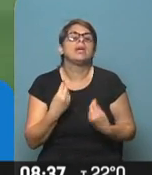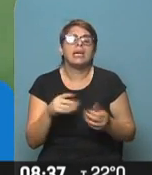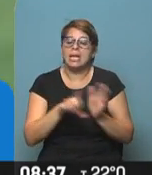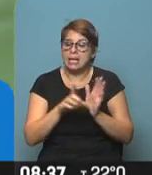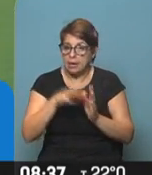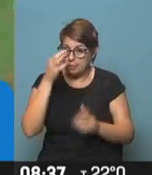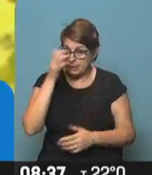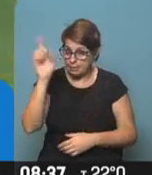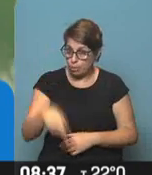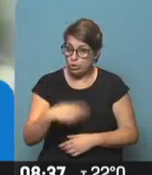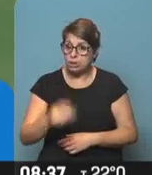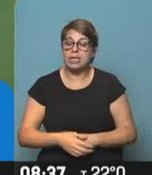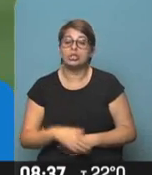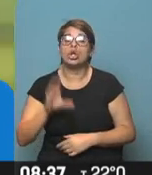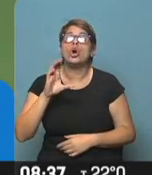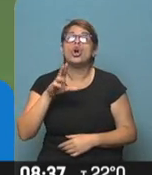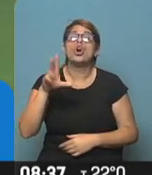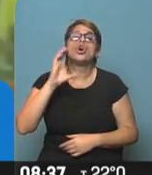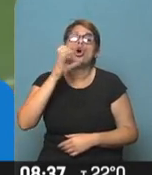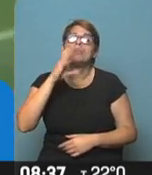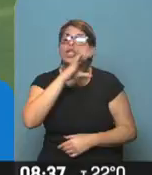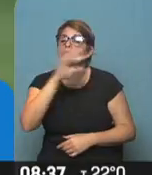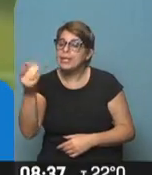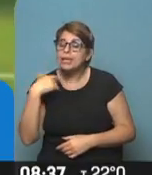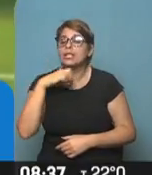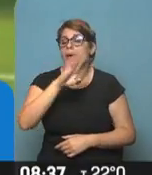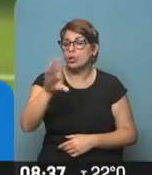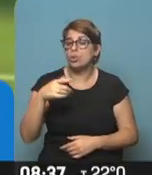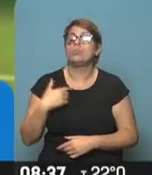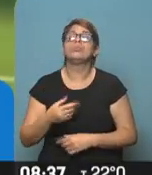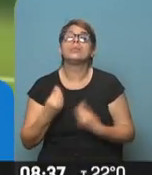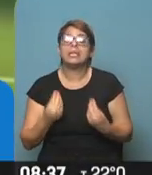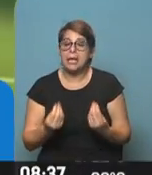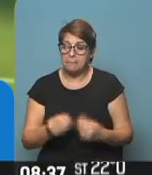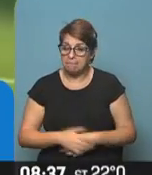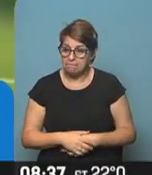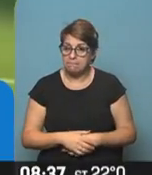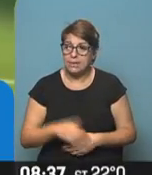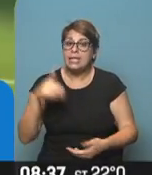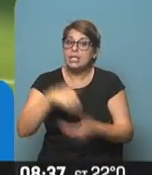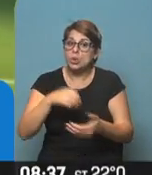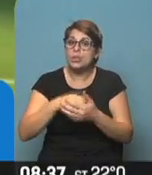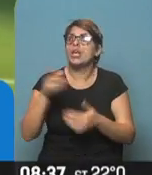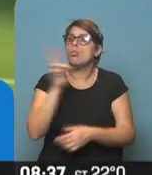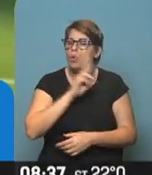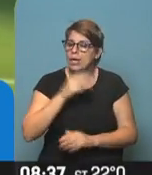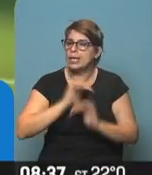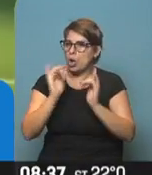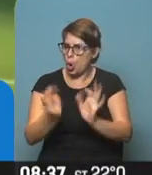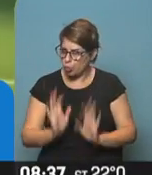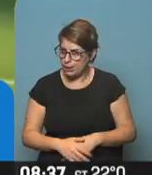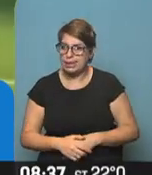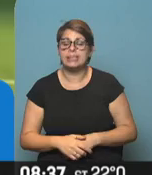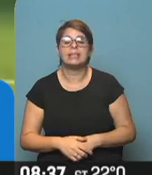20 por ciento de la comisión directiva de los clubes de las instituciones sociales que sean conformadas por mujeres y jóvenes entonces